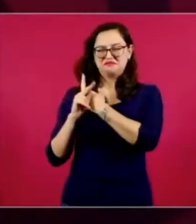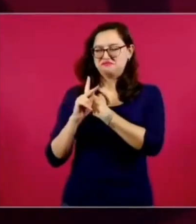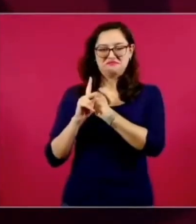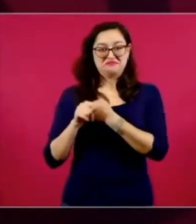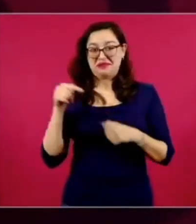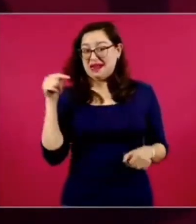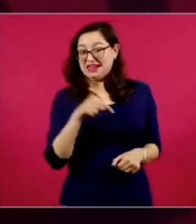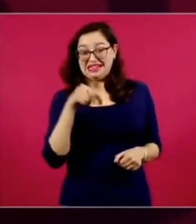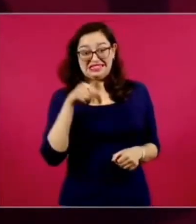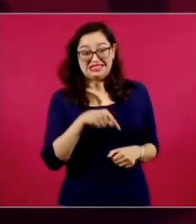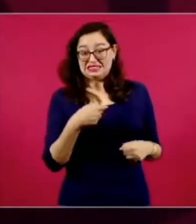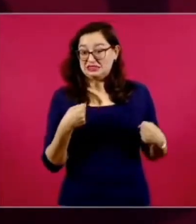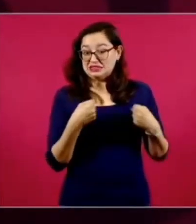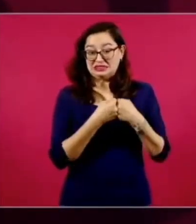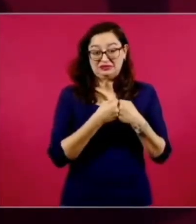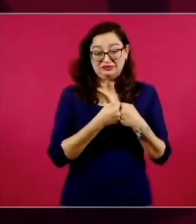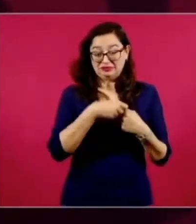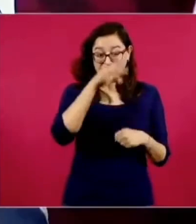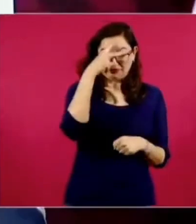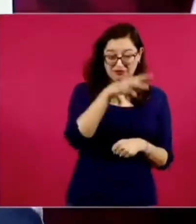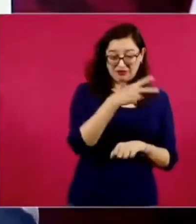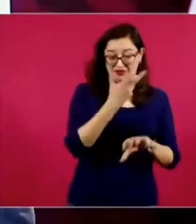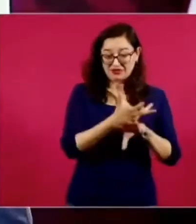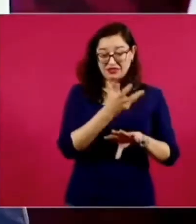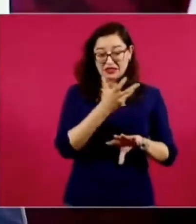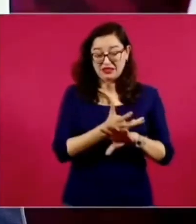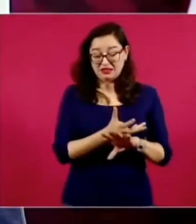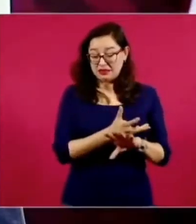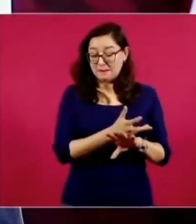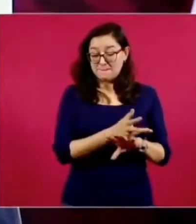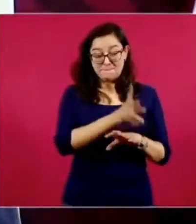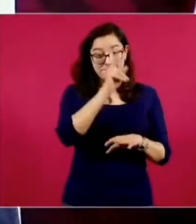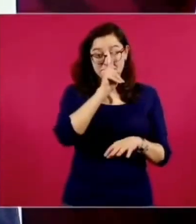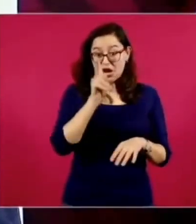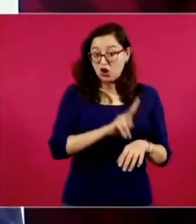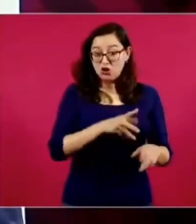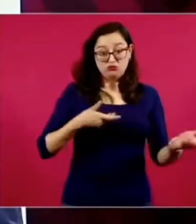nada más en lo que es las fronteras